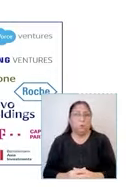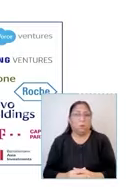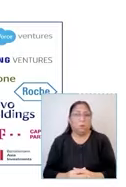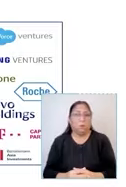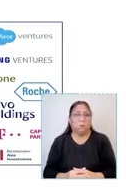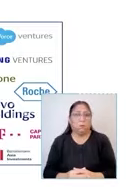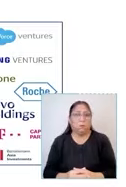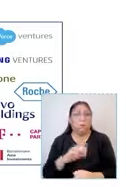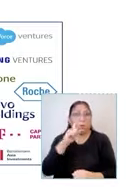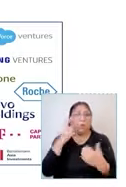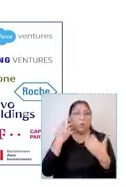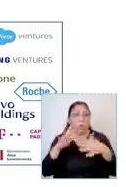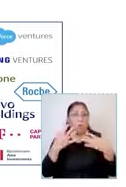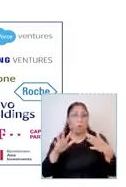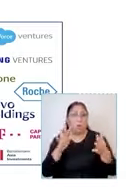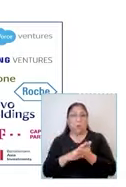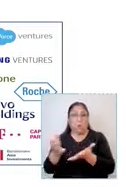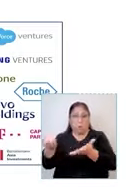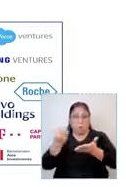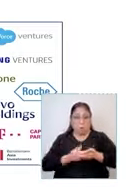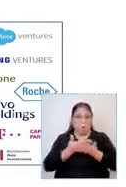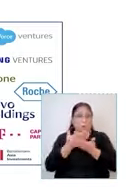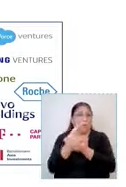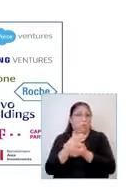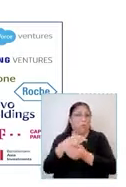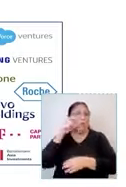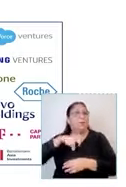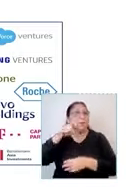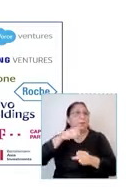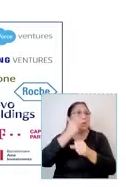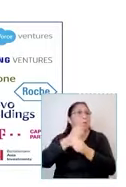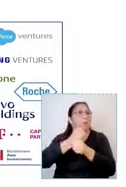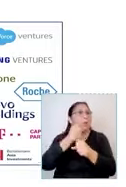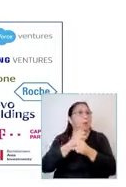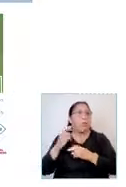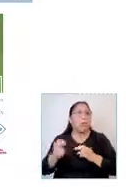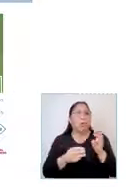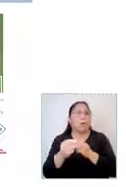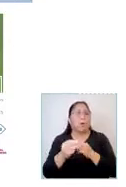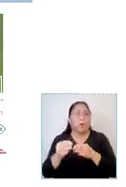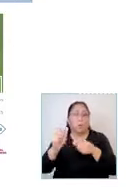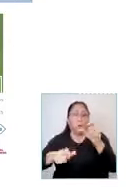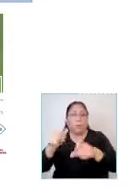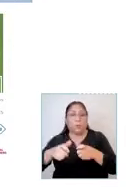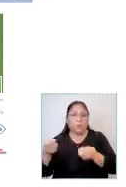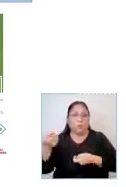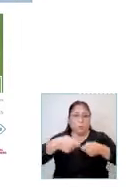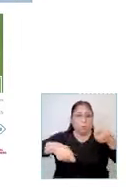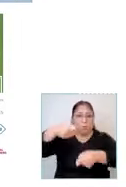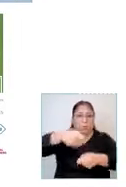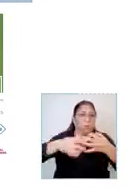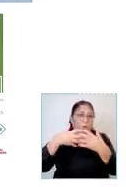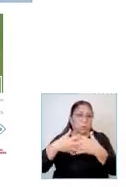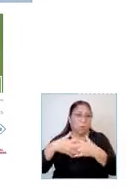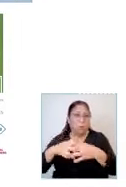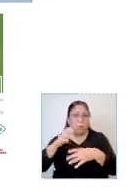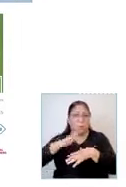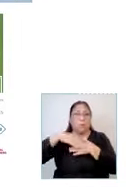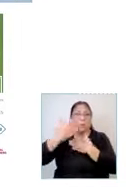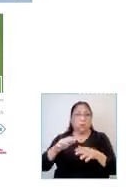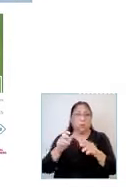Una vez que el startup recibe fondos, tienen que desarrollar una estrategia para inversionistas. Siguiente diapositiva.